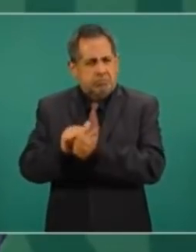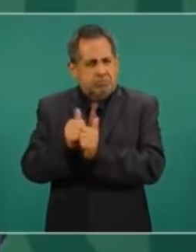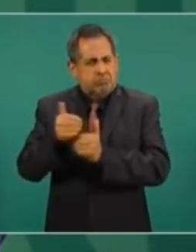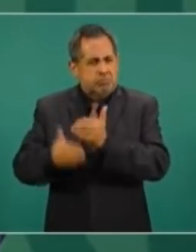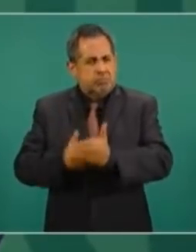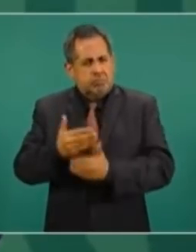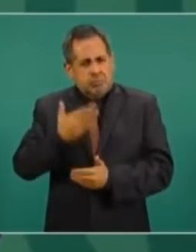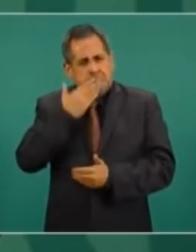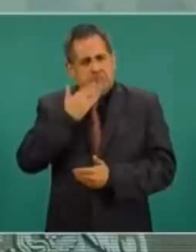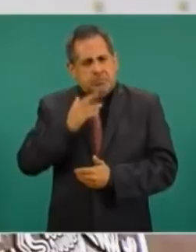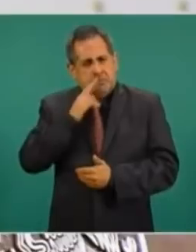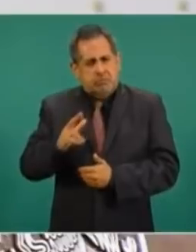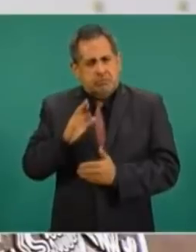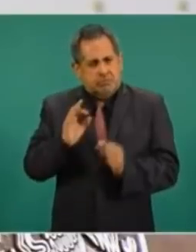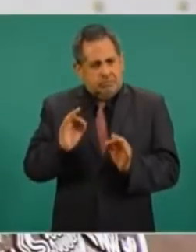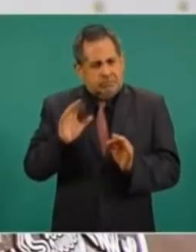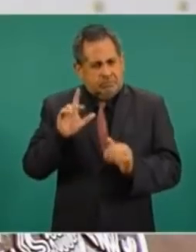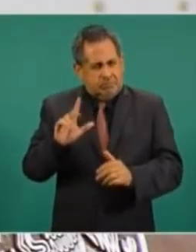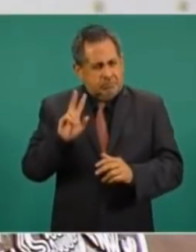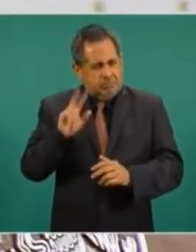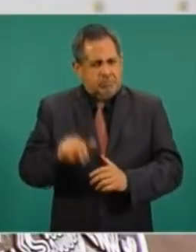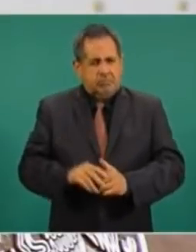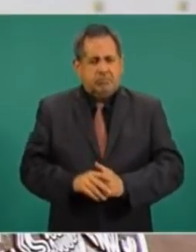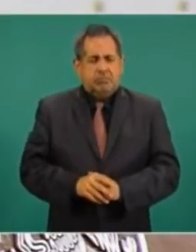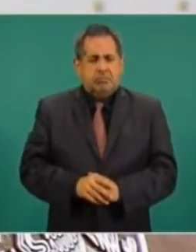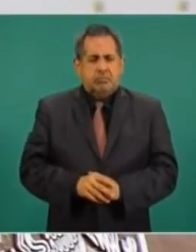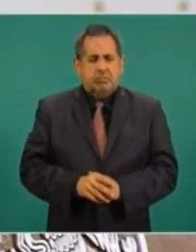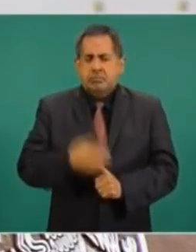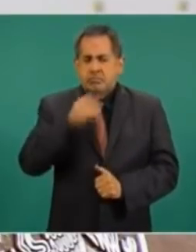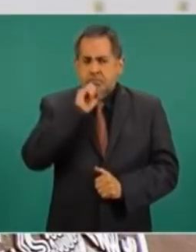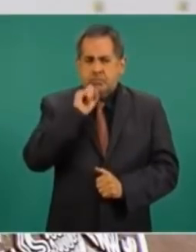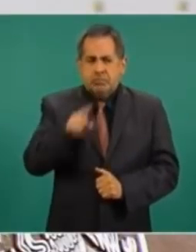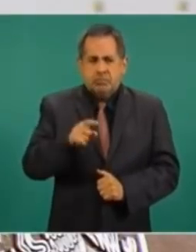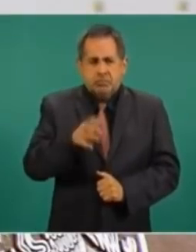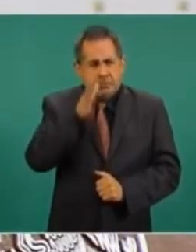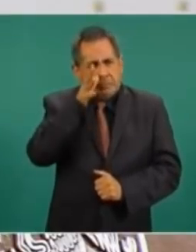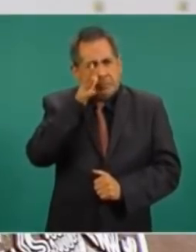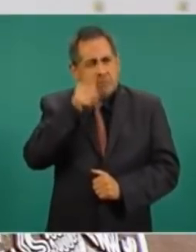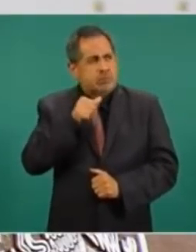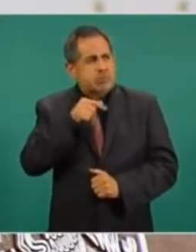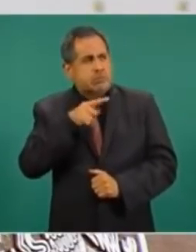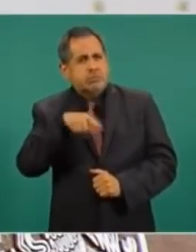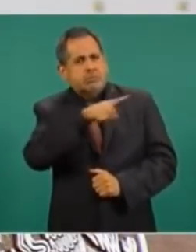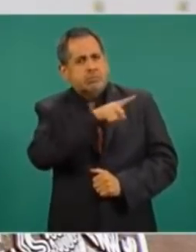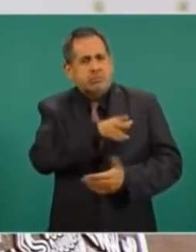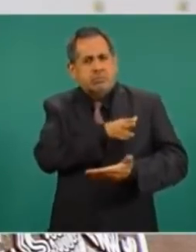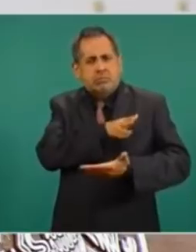Y hay buenos resultados. Bien. Y además, no podemos permitir